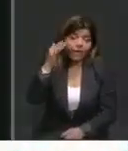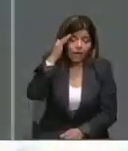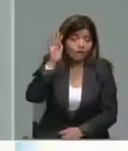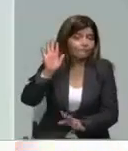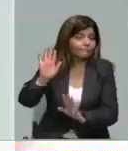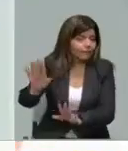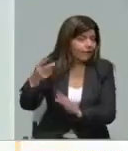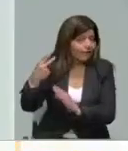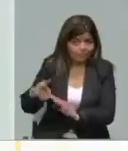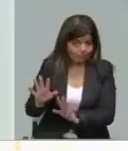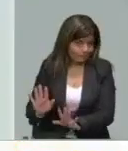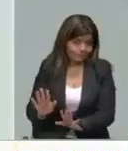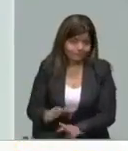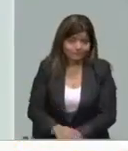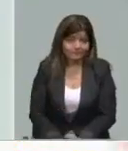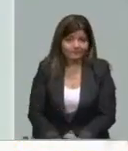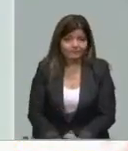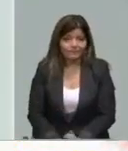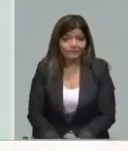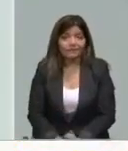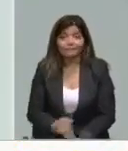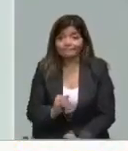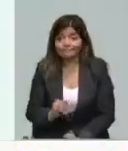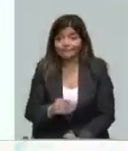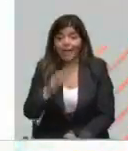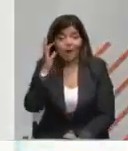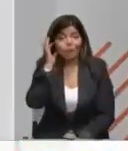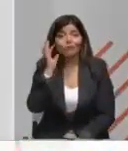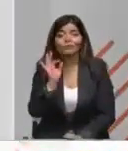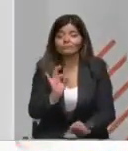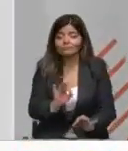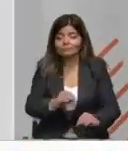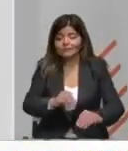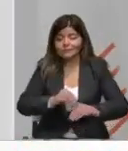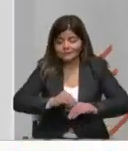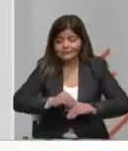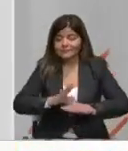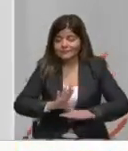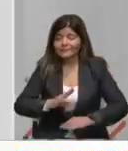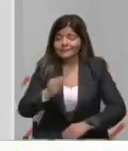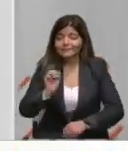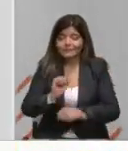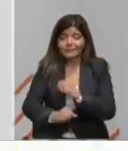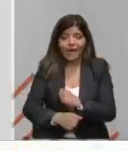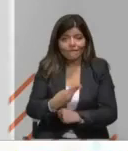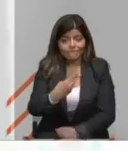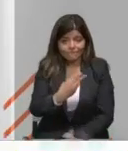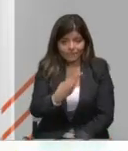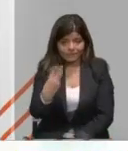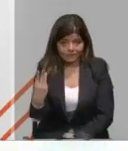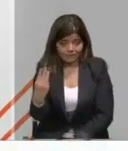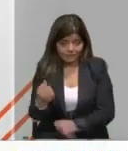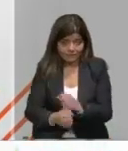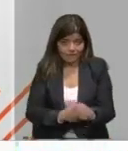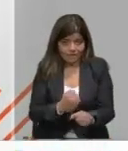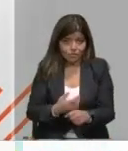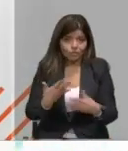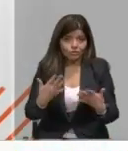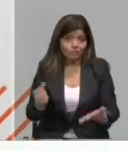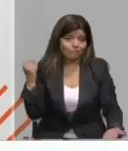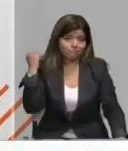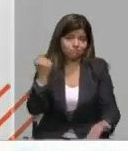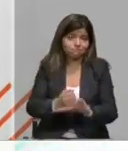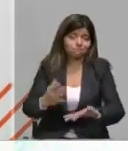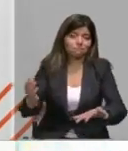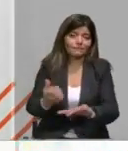cosa de ella. Y claro que lo ha tomado. Con 23 años, ya es campeona suramericana. Se colgó